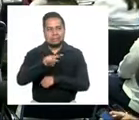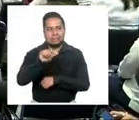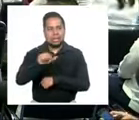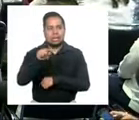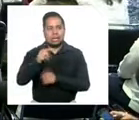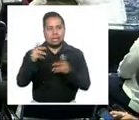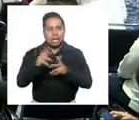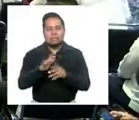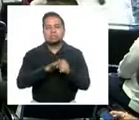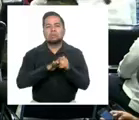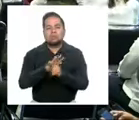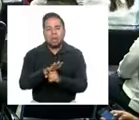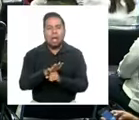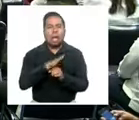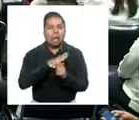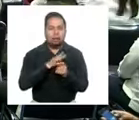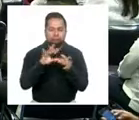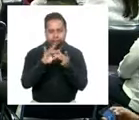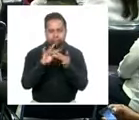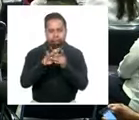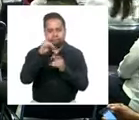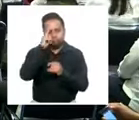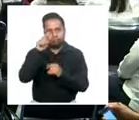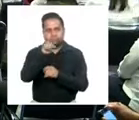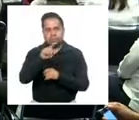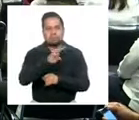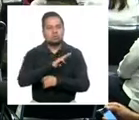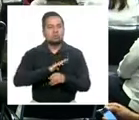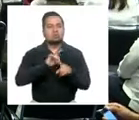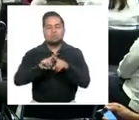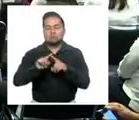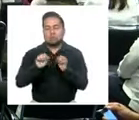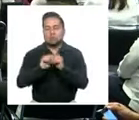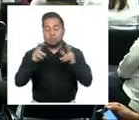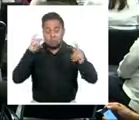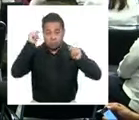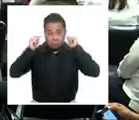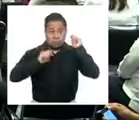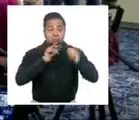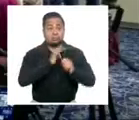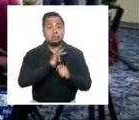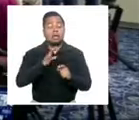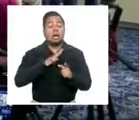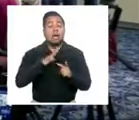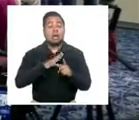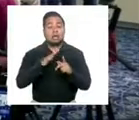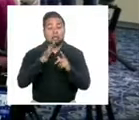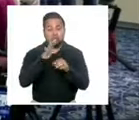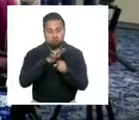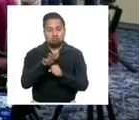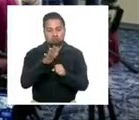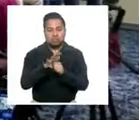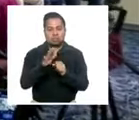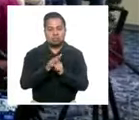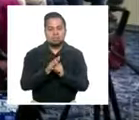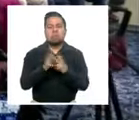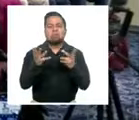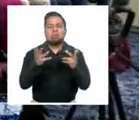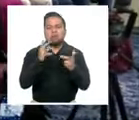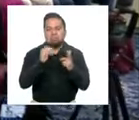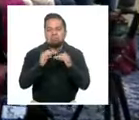va a llevar también esta orientación a que nuestros municipios con vocación turística tengan infraestructura que pueda